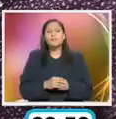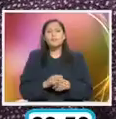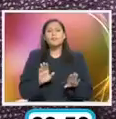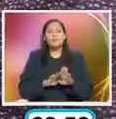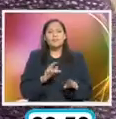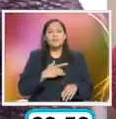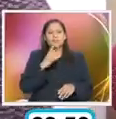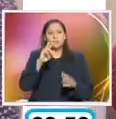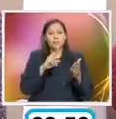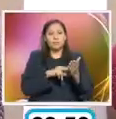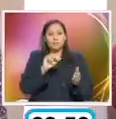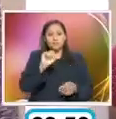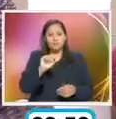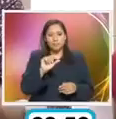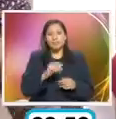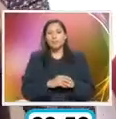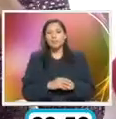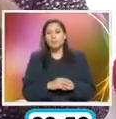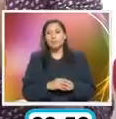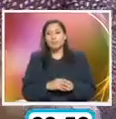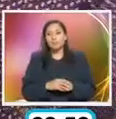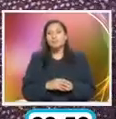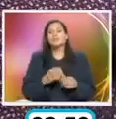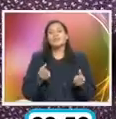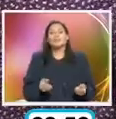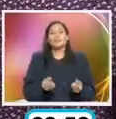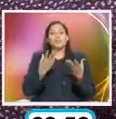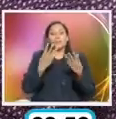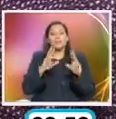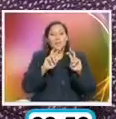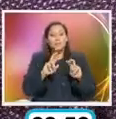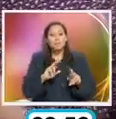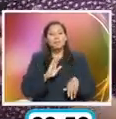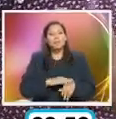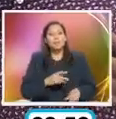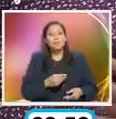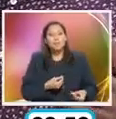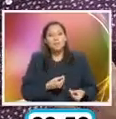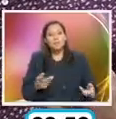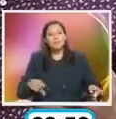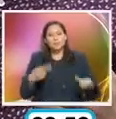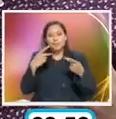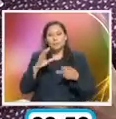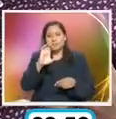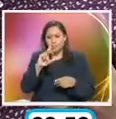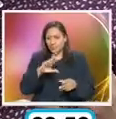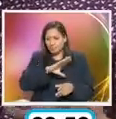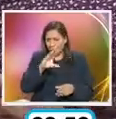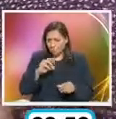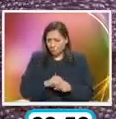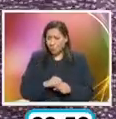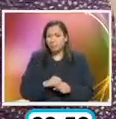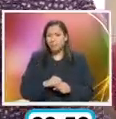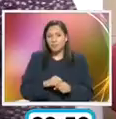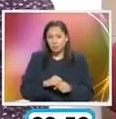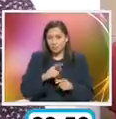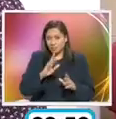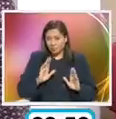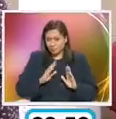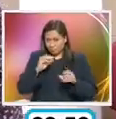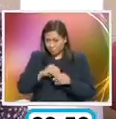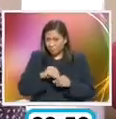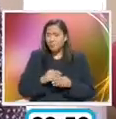espera para este 2016? ¿Cuántos sencillos más vas a lanzar? ¿Ya vas a sacar el álbum completo? ¿Tienes